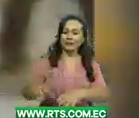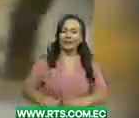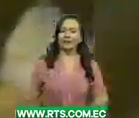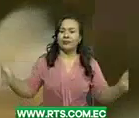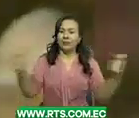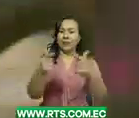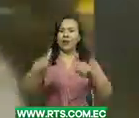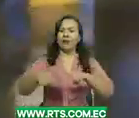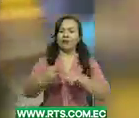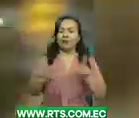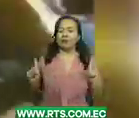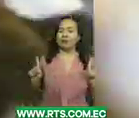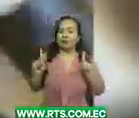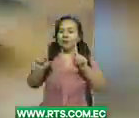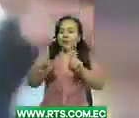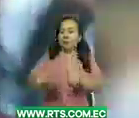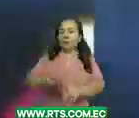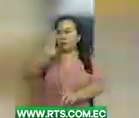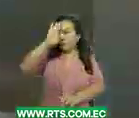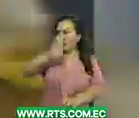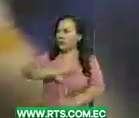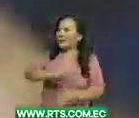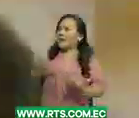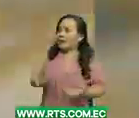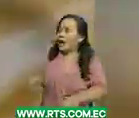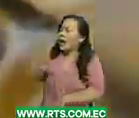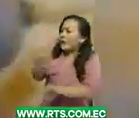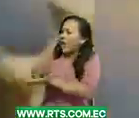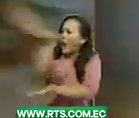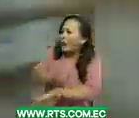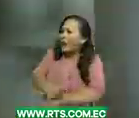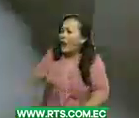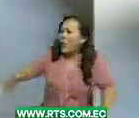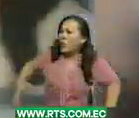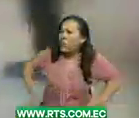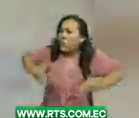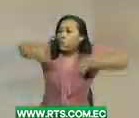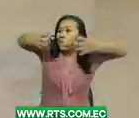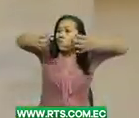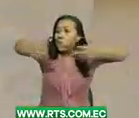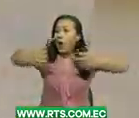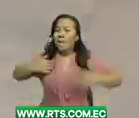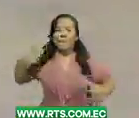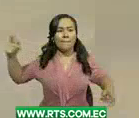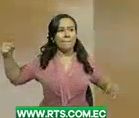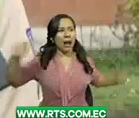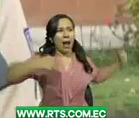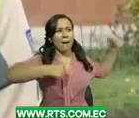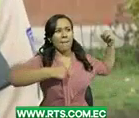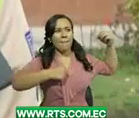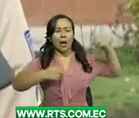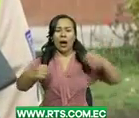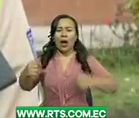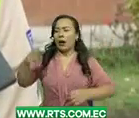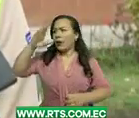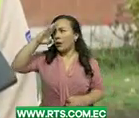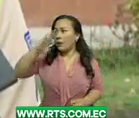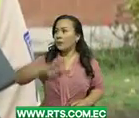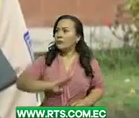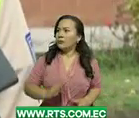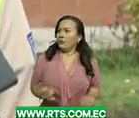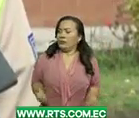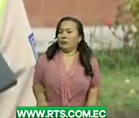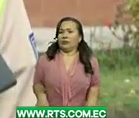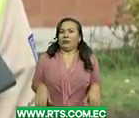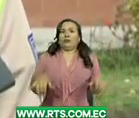dos uniformados intentaron calmar los ánimos. La ira de los revoltosos apuntó a los policías. El personal policial que estaba